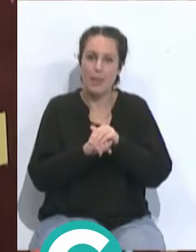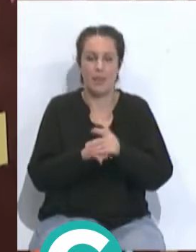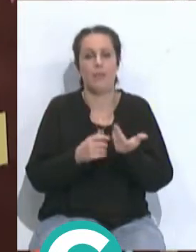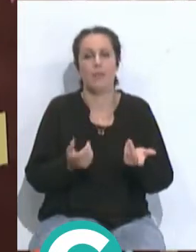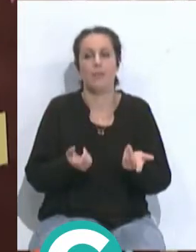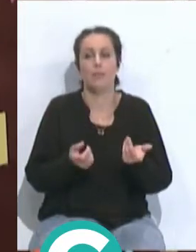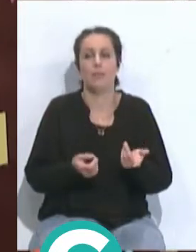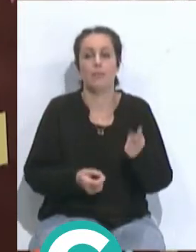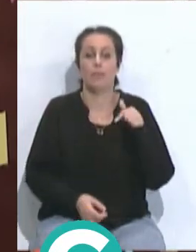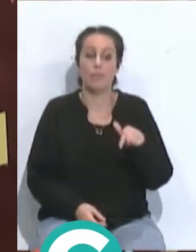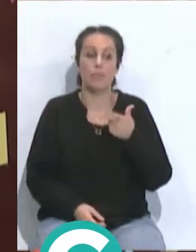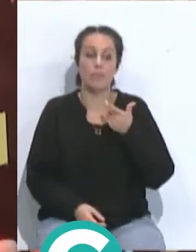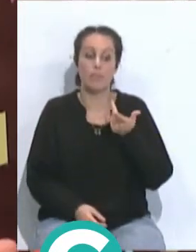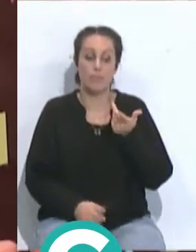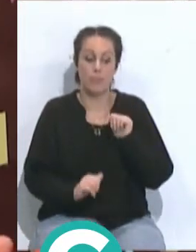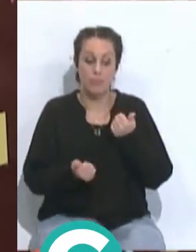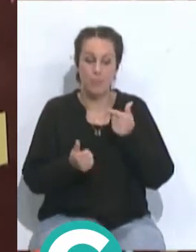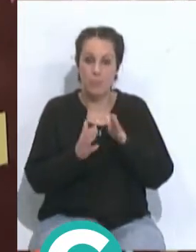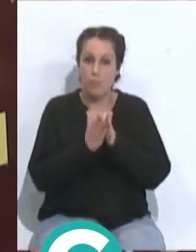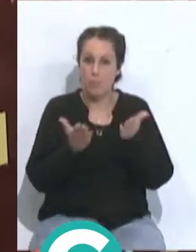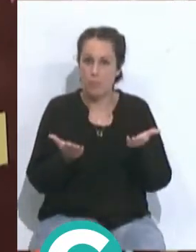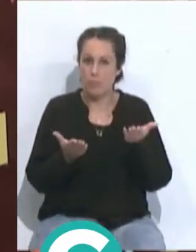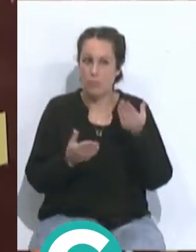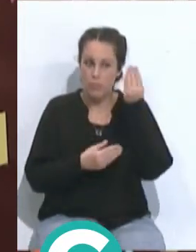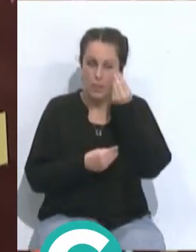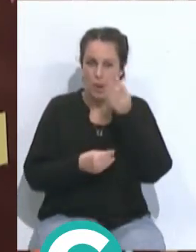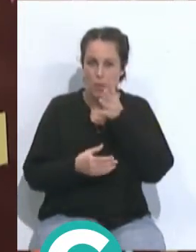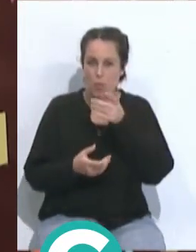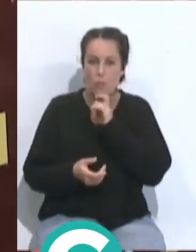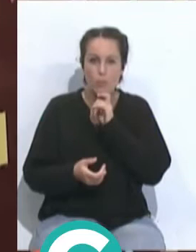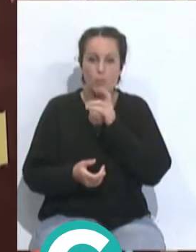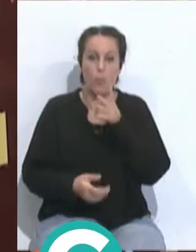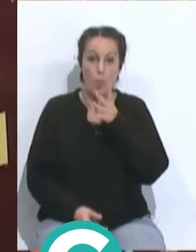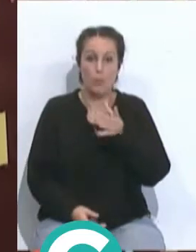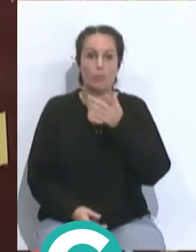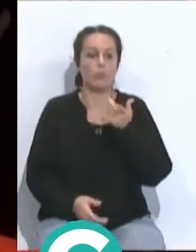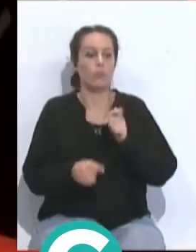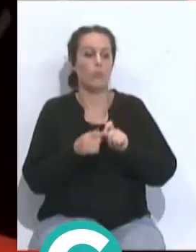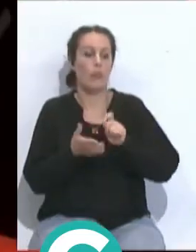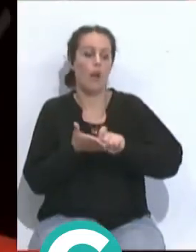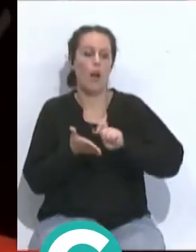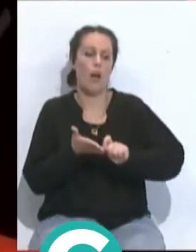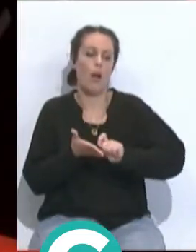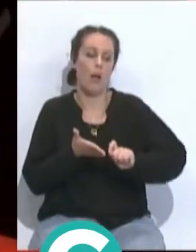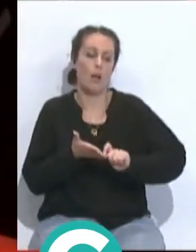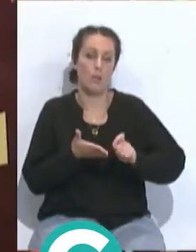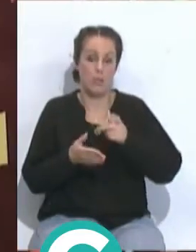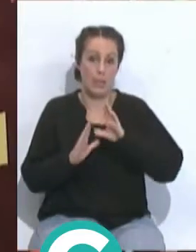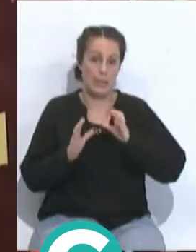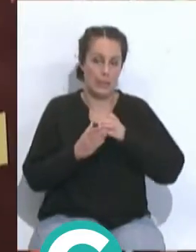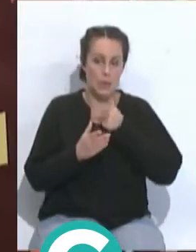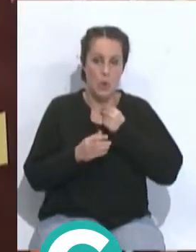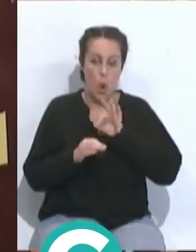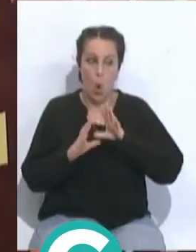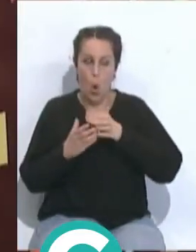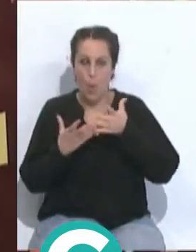y de ahí, bueno, pues nace ese libro. ¿Cómo te lo planteas a priori? Porque claro, es una obra tan extensa, tanto en modalidad de chirigota como de comparsa,